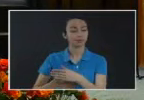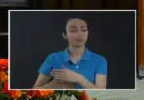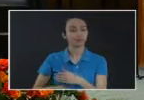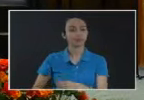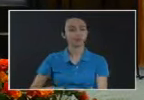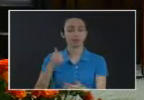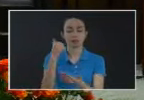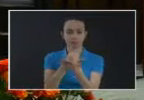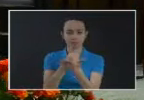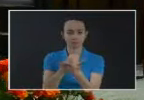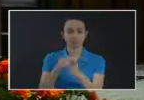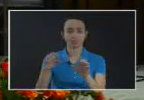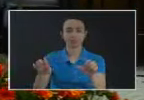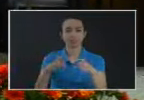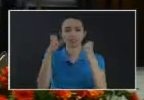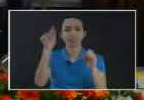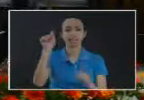Entonces, esta noche,